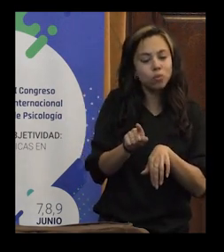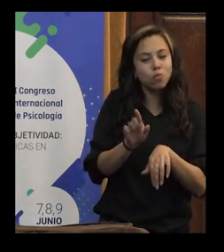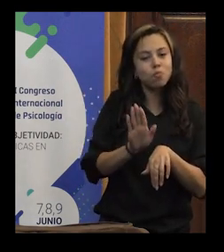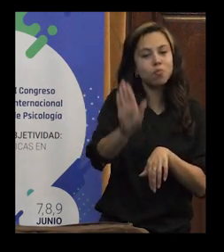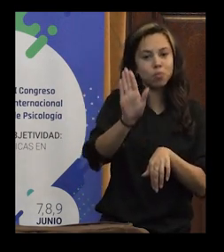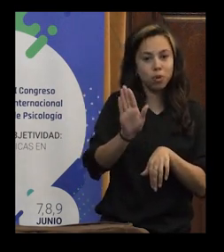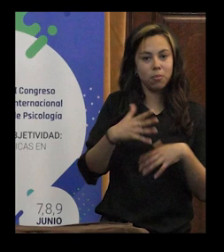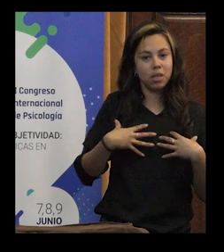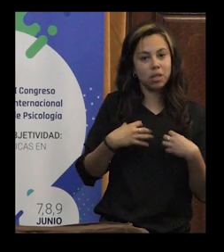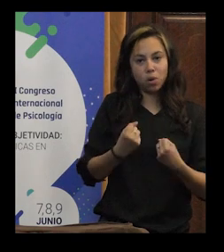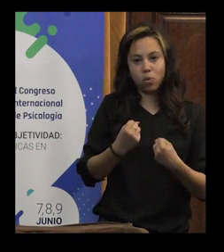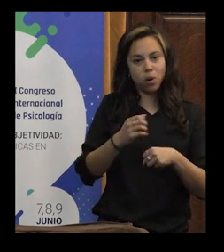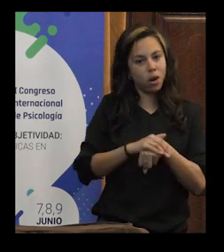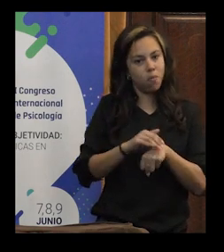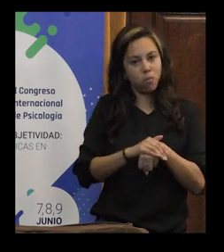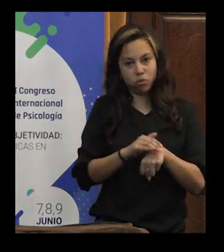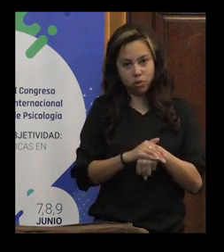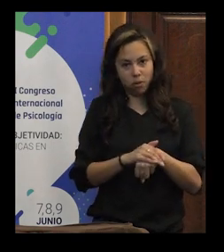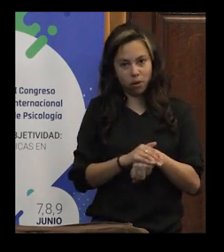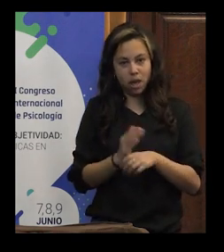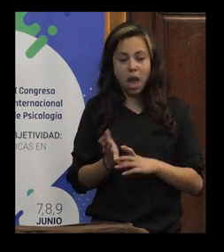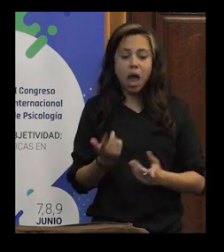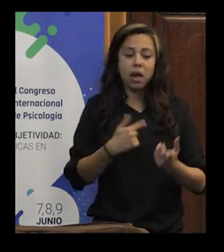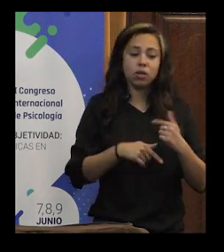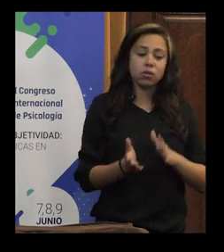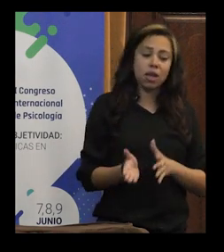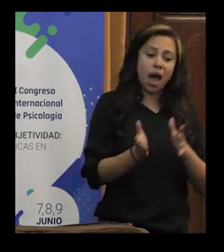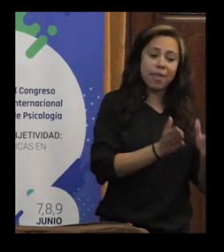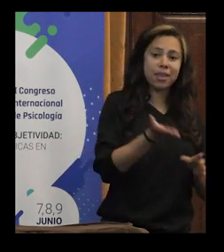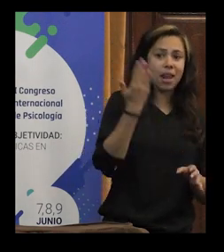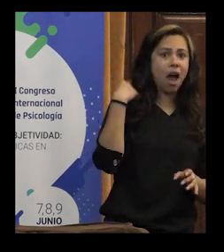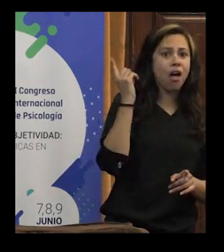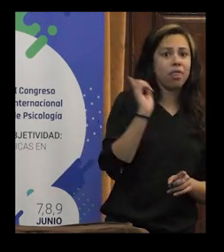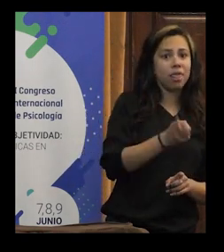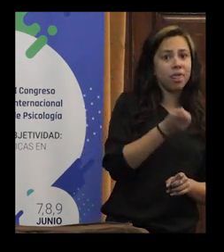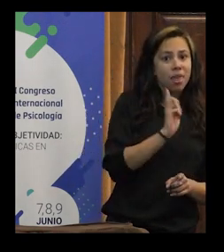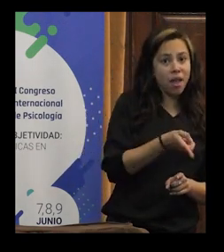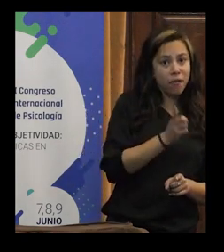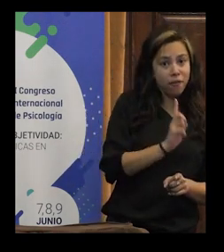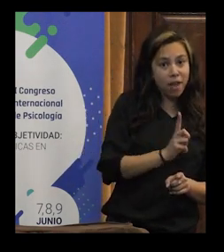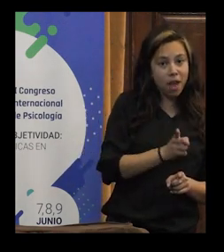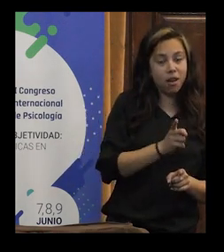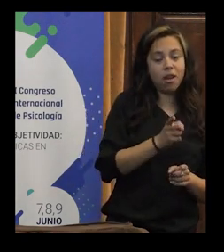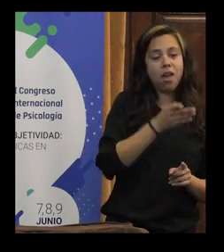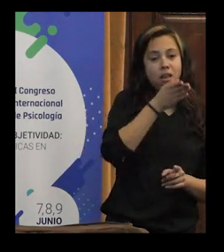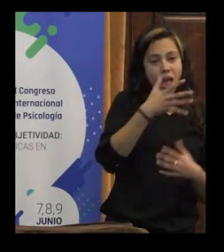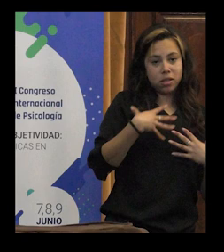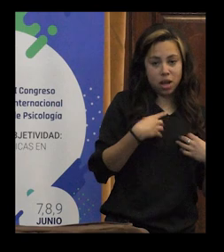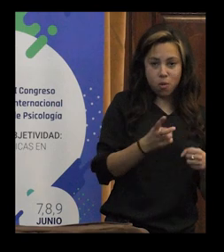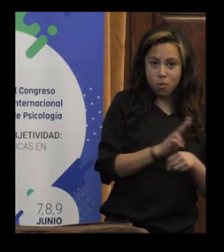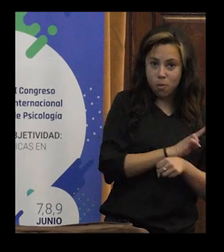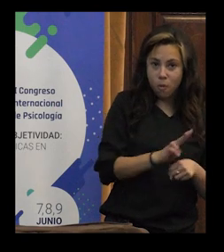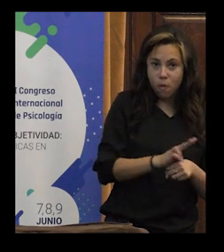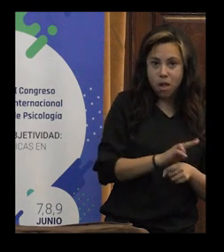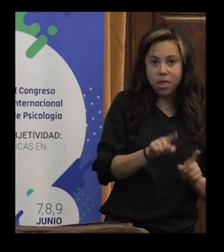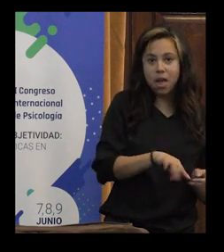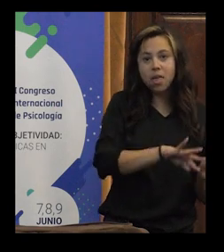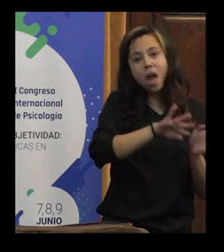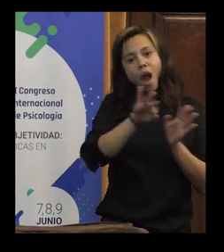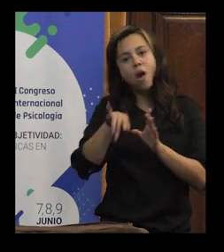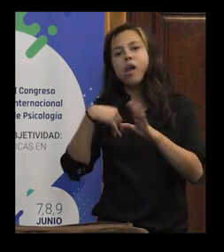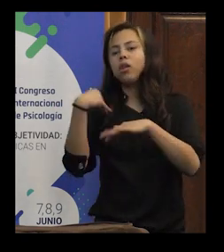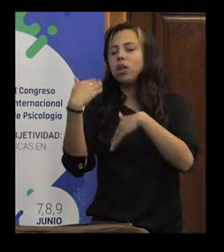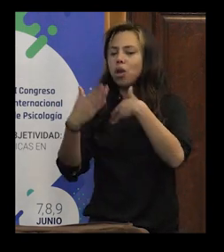Pasamos del deber de la salud, propio de los procesos disciplinares asociados al